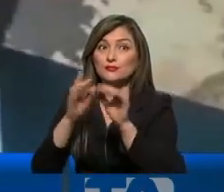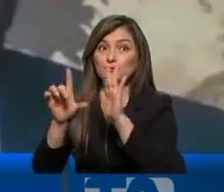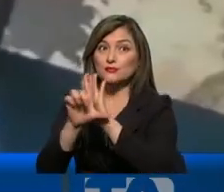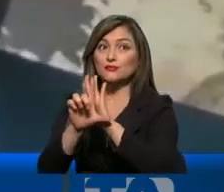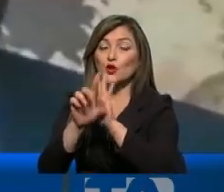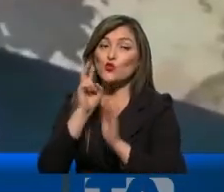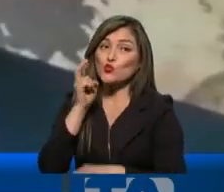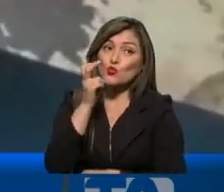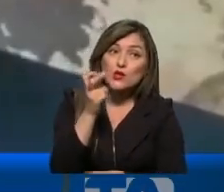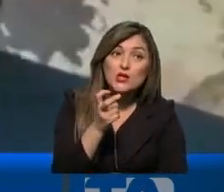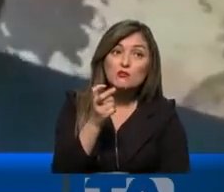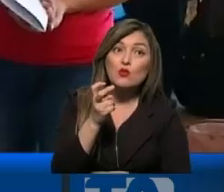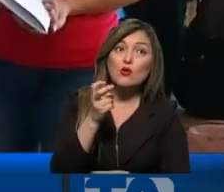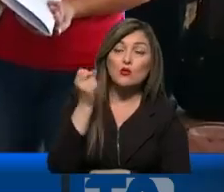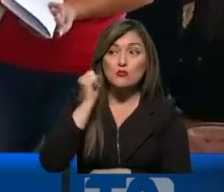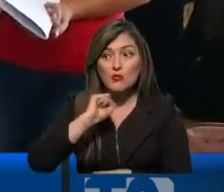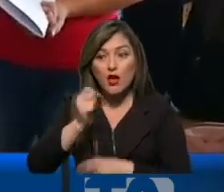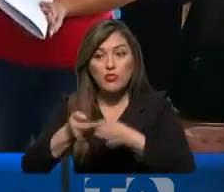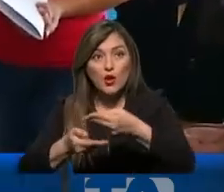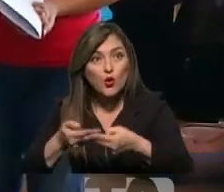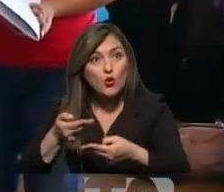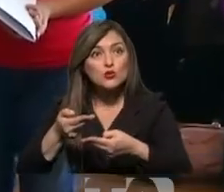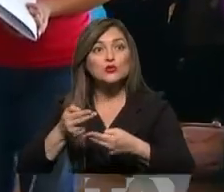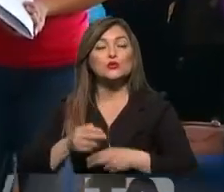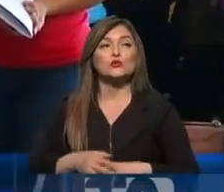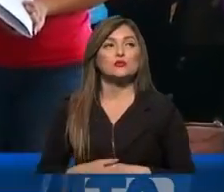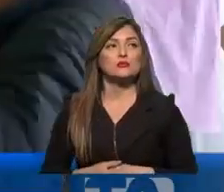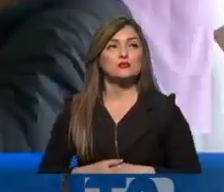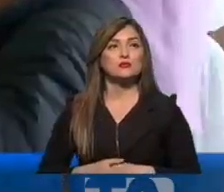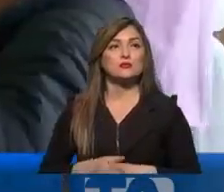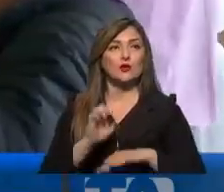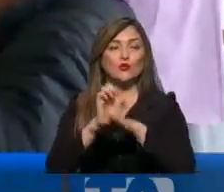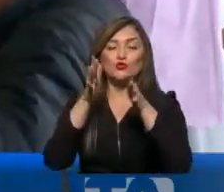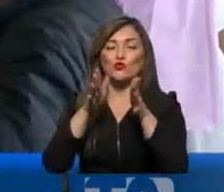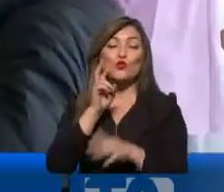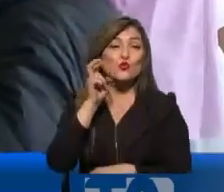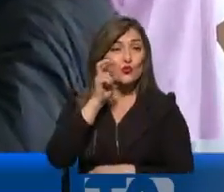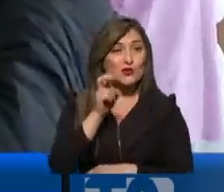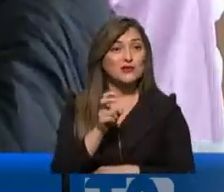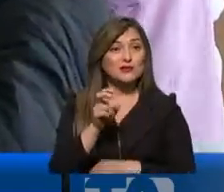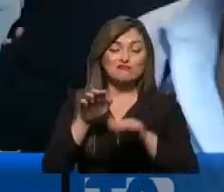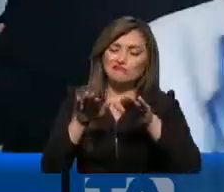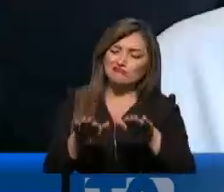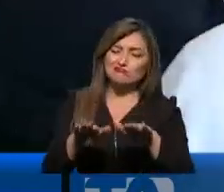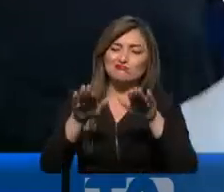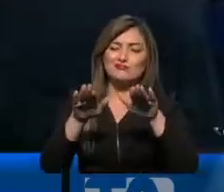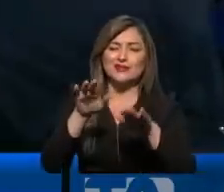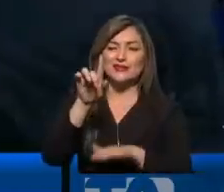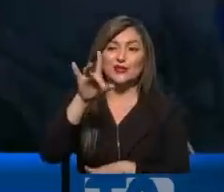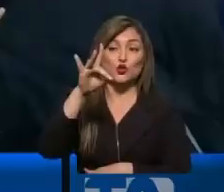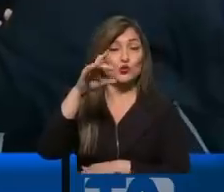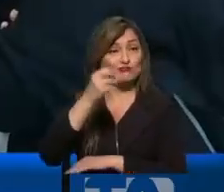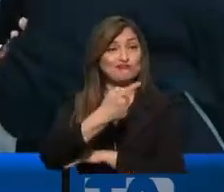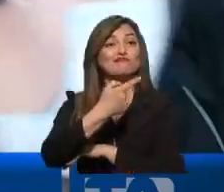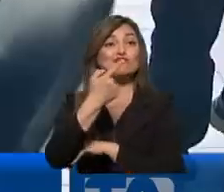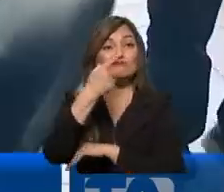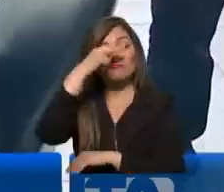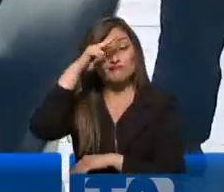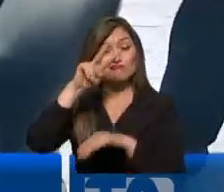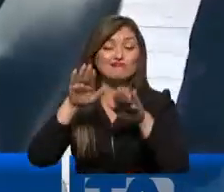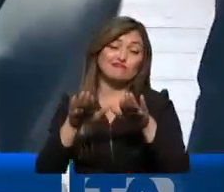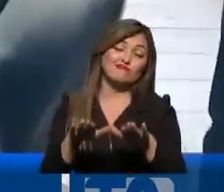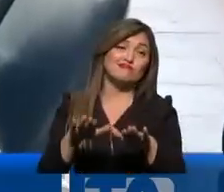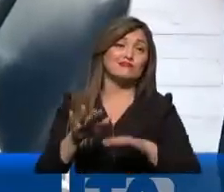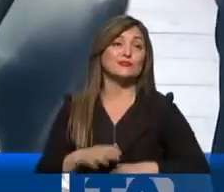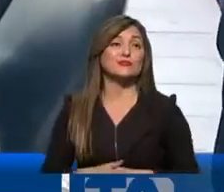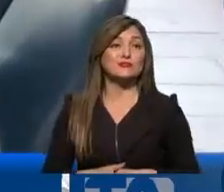para turismo, viajes de negocios. Cabe mencionar que como turista el ecuatoriano podrá tener una permanencia de 180 días en México y en